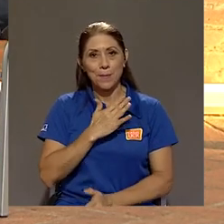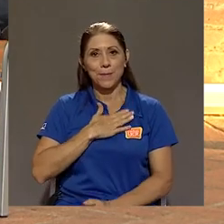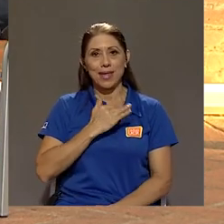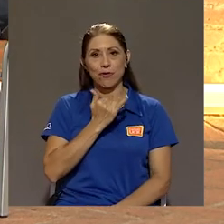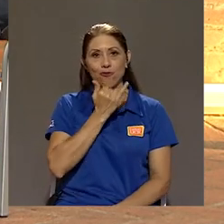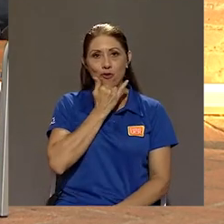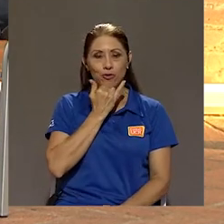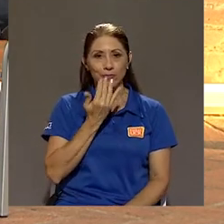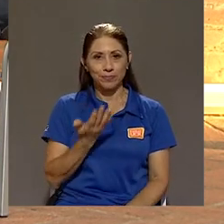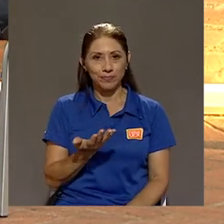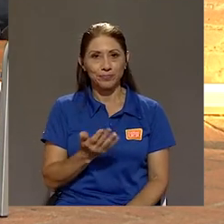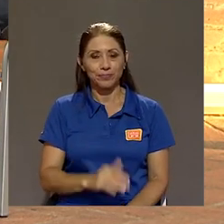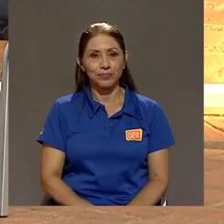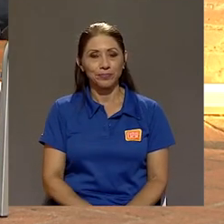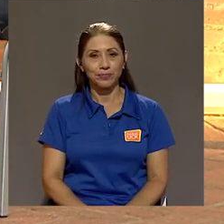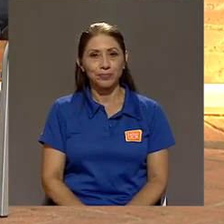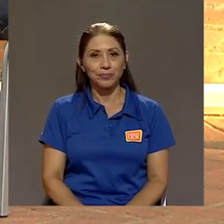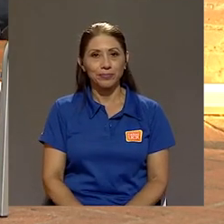disculpas por mi error,